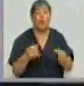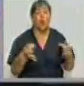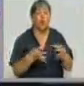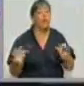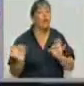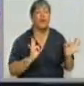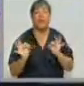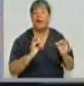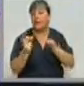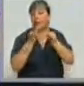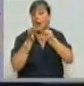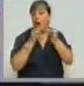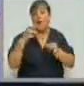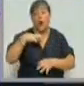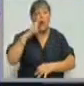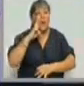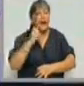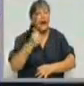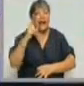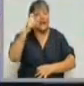atrás hablamos sobre esto con Pía Ceballos.